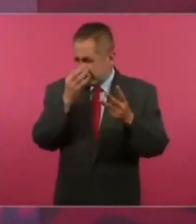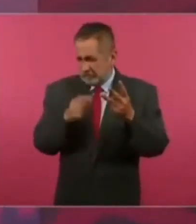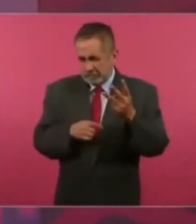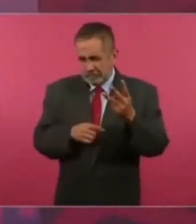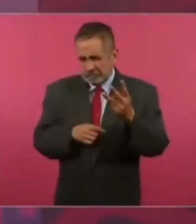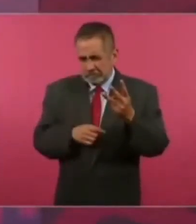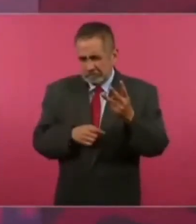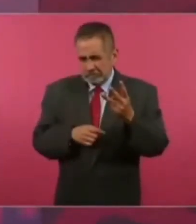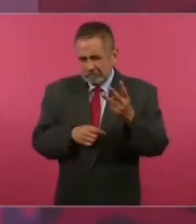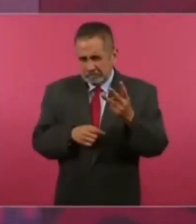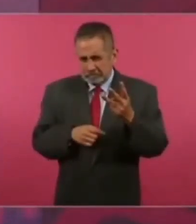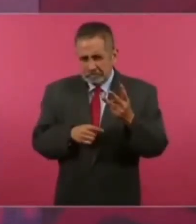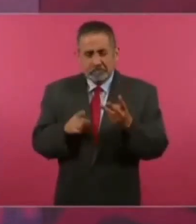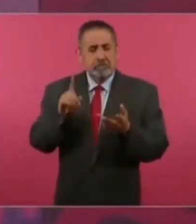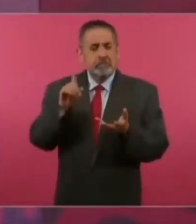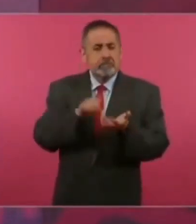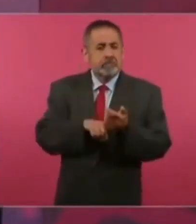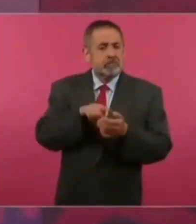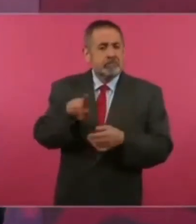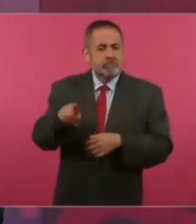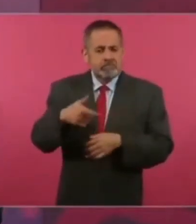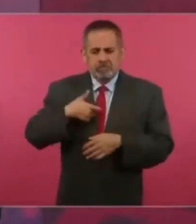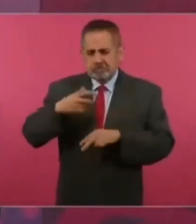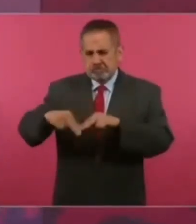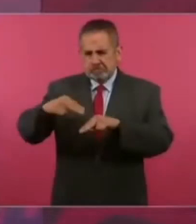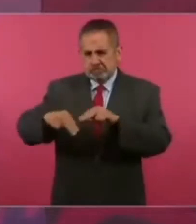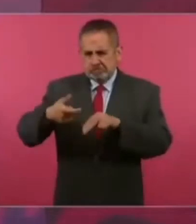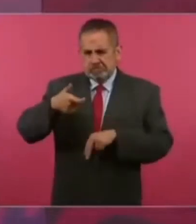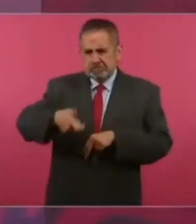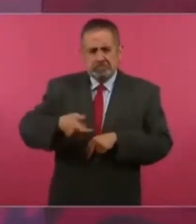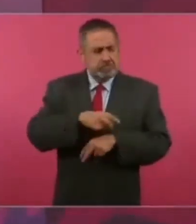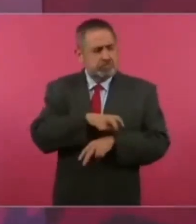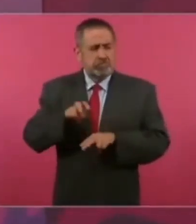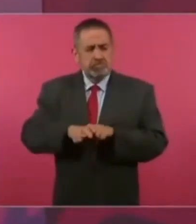las 3 veces en avión de línea,